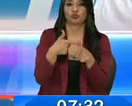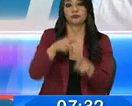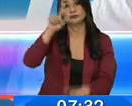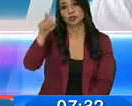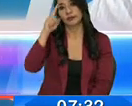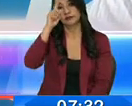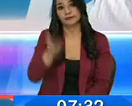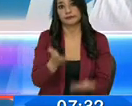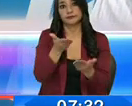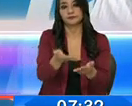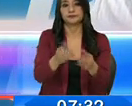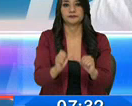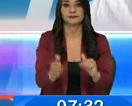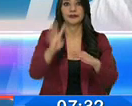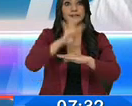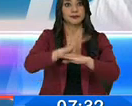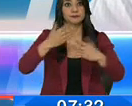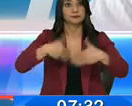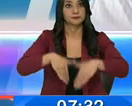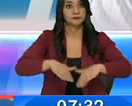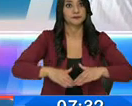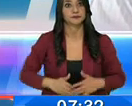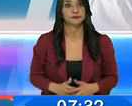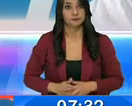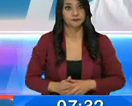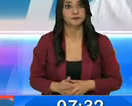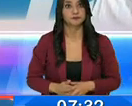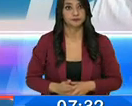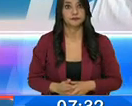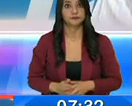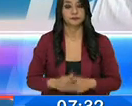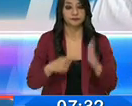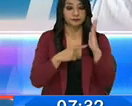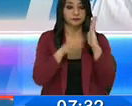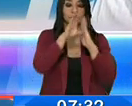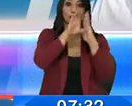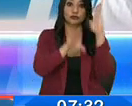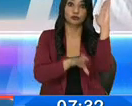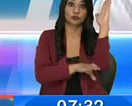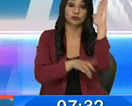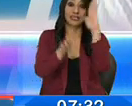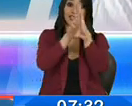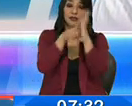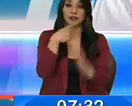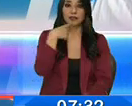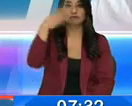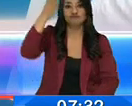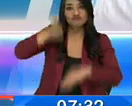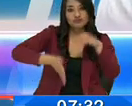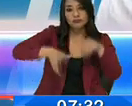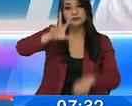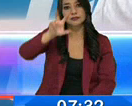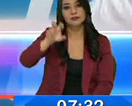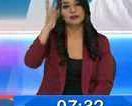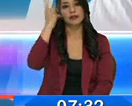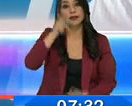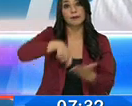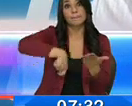Ejecutivo a la Asamblea Nacional y que, como dice la Constitución y la ley, tiene 30 días para aprobar,